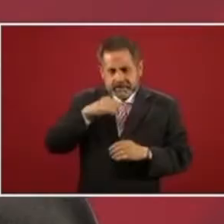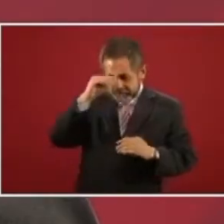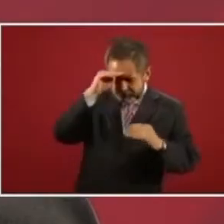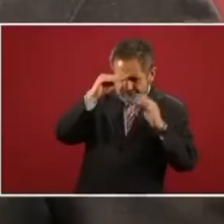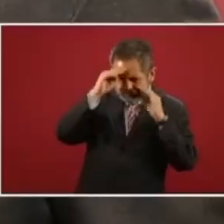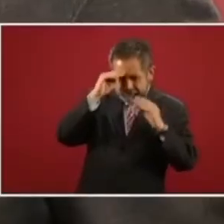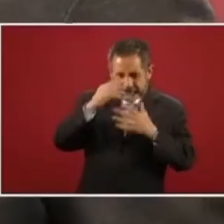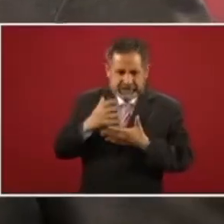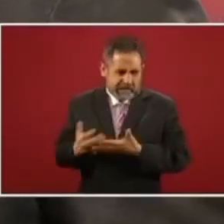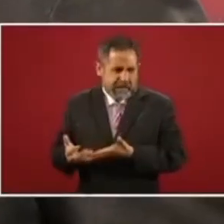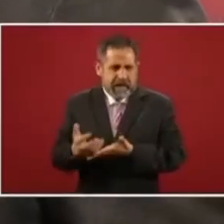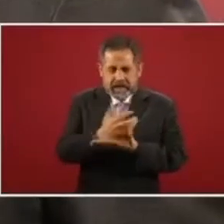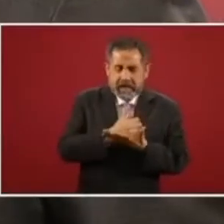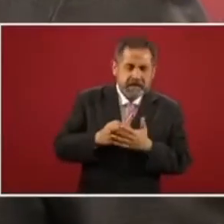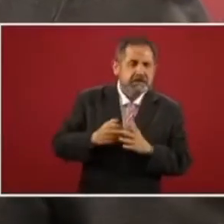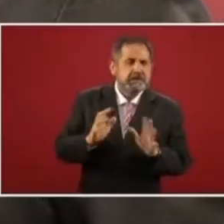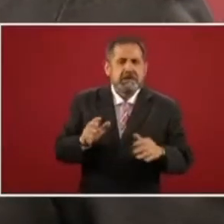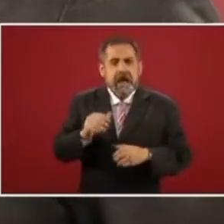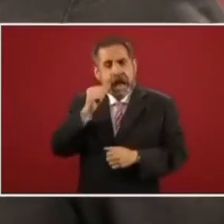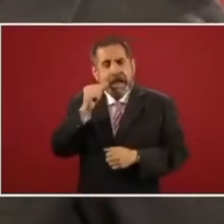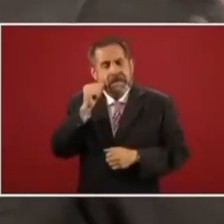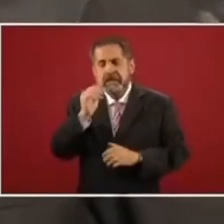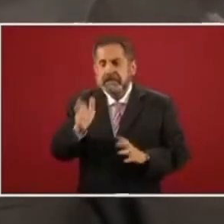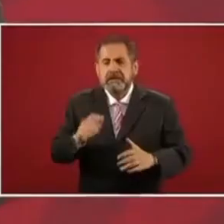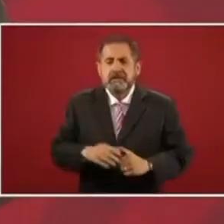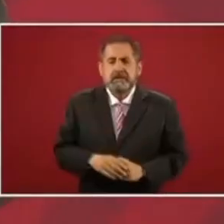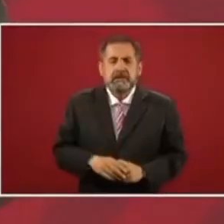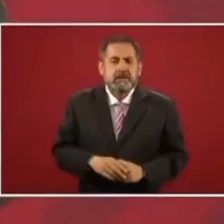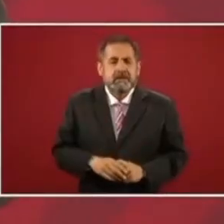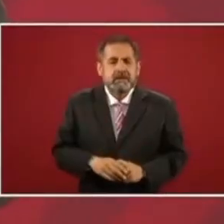obtener es decir ayer